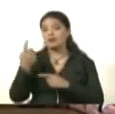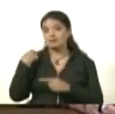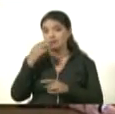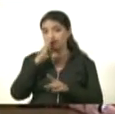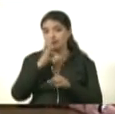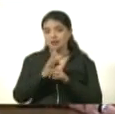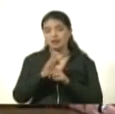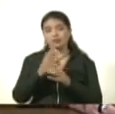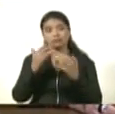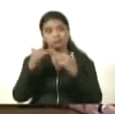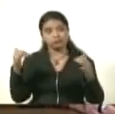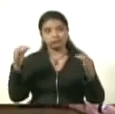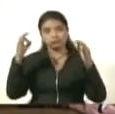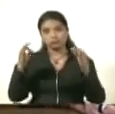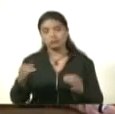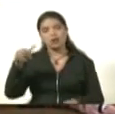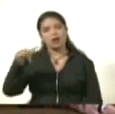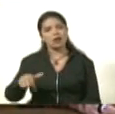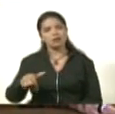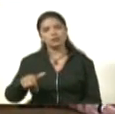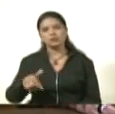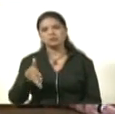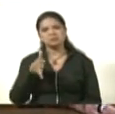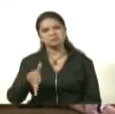en la plena, esto